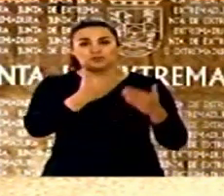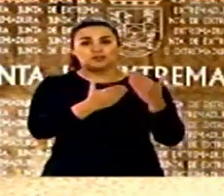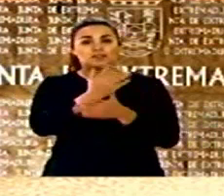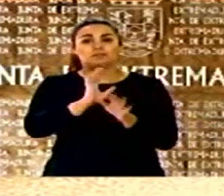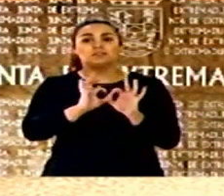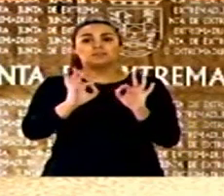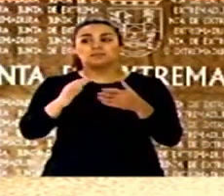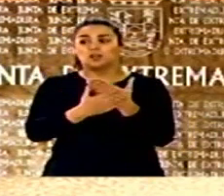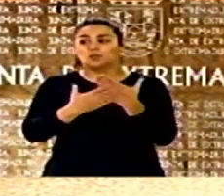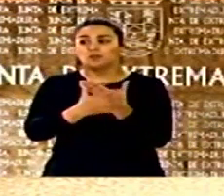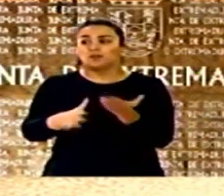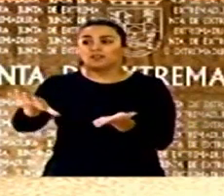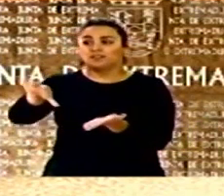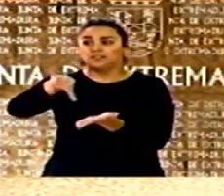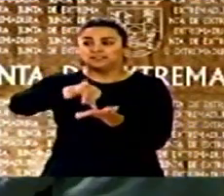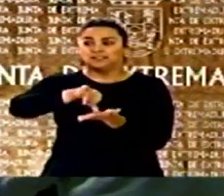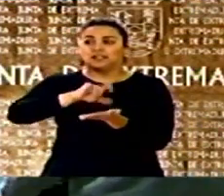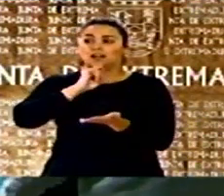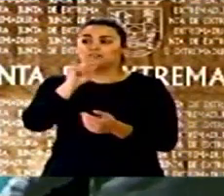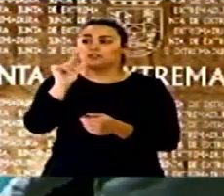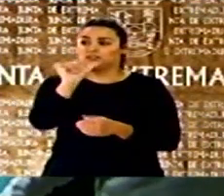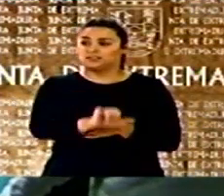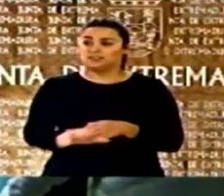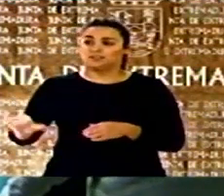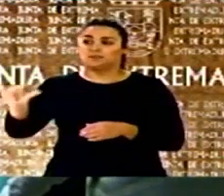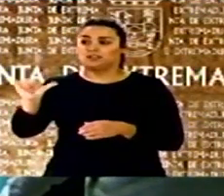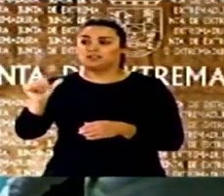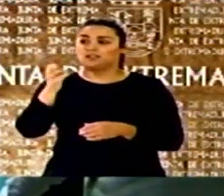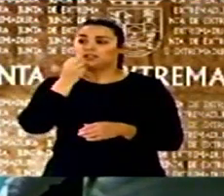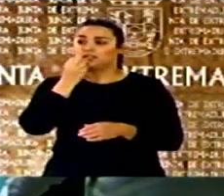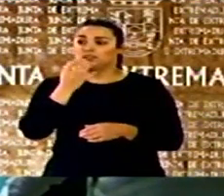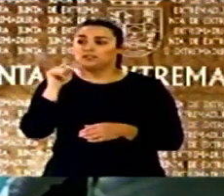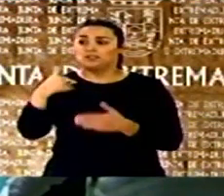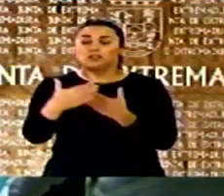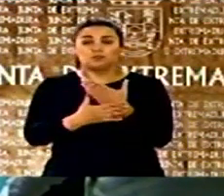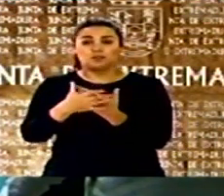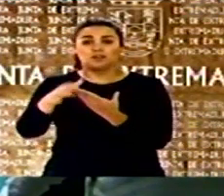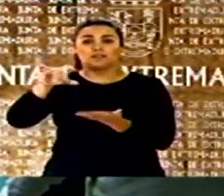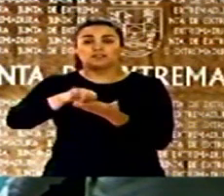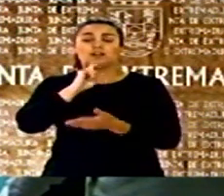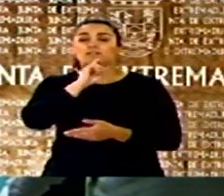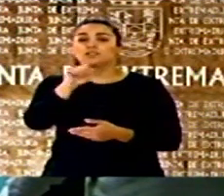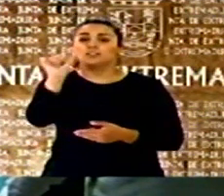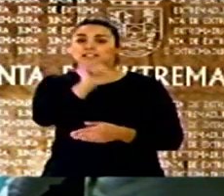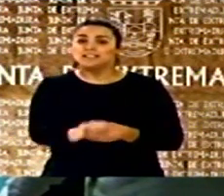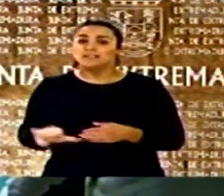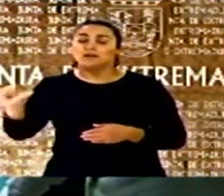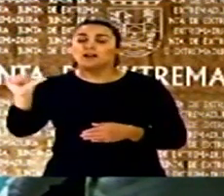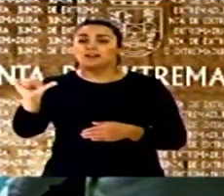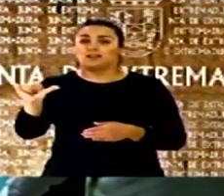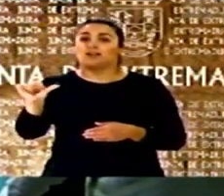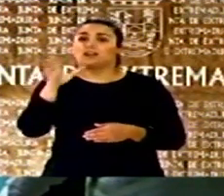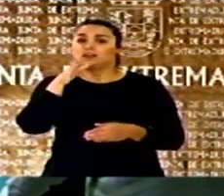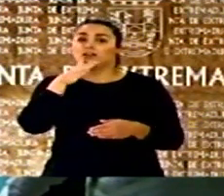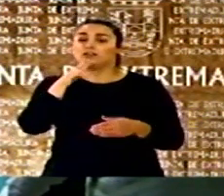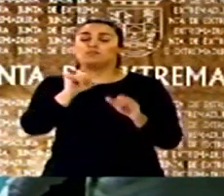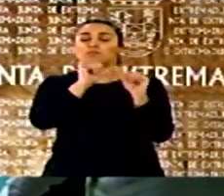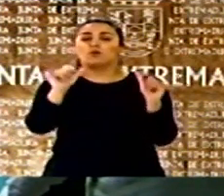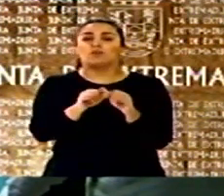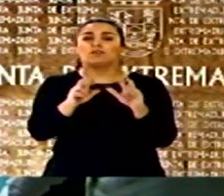azucarera para seguir avanzando en las cosas y con los demás proyectos igual. Y esperemos que ahora, después de Navidades y la siguiente semana, pues se